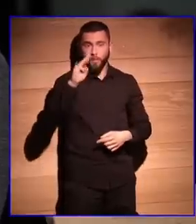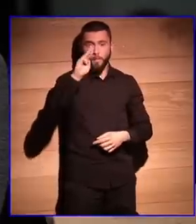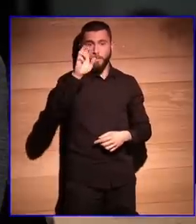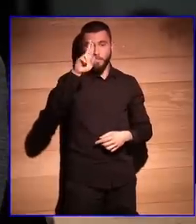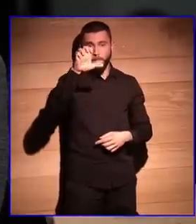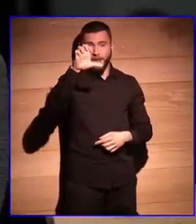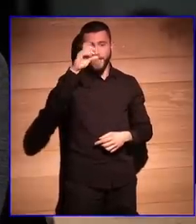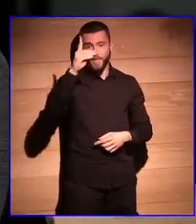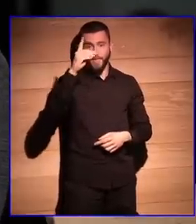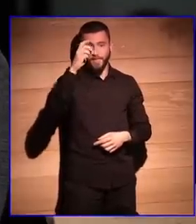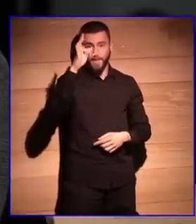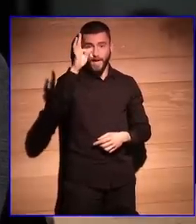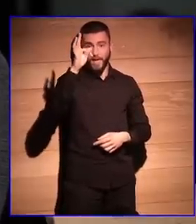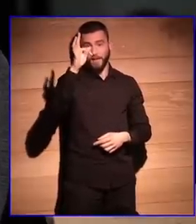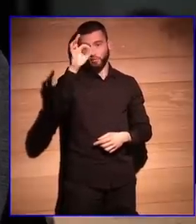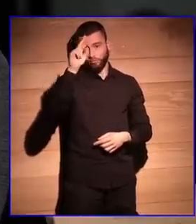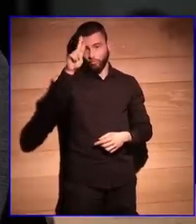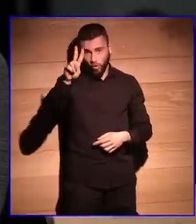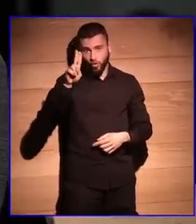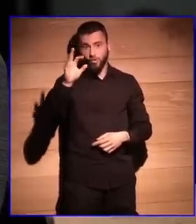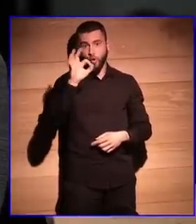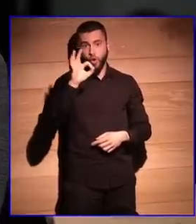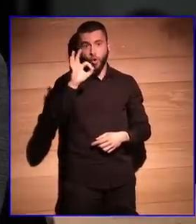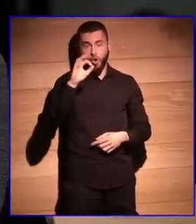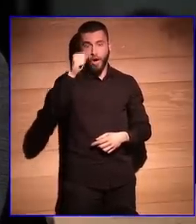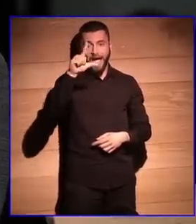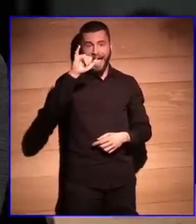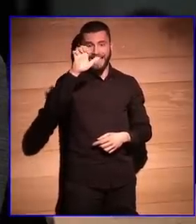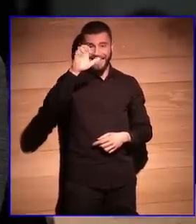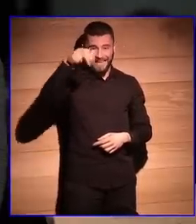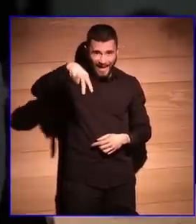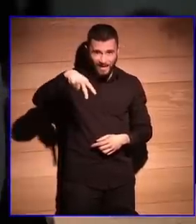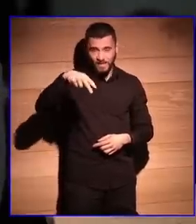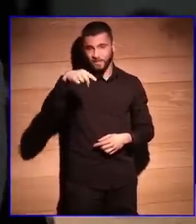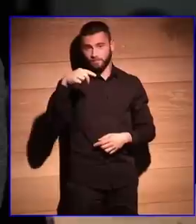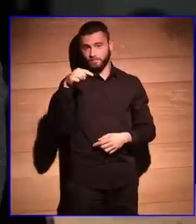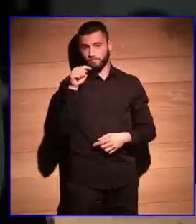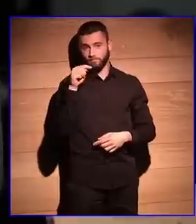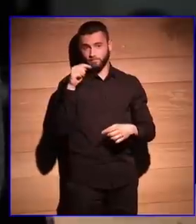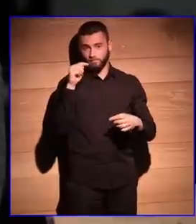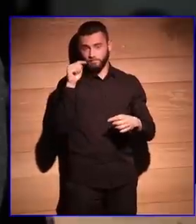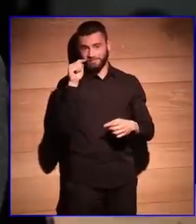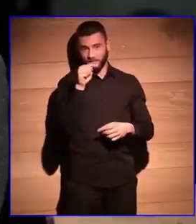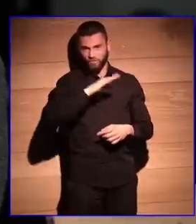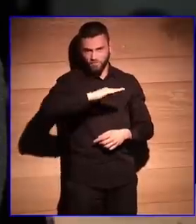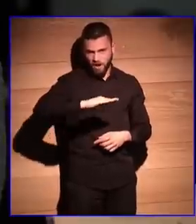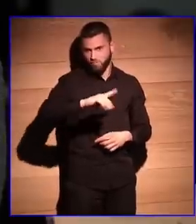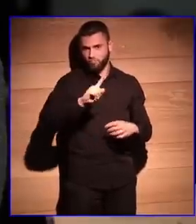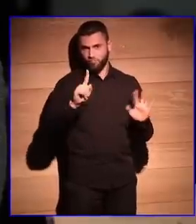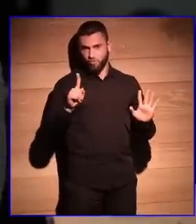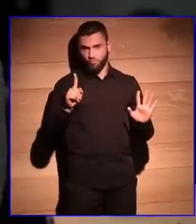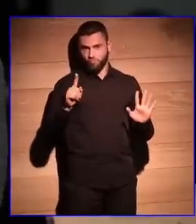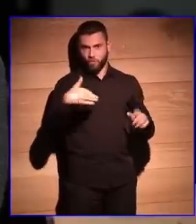Alien. No son en sí malvados. Claro. Tienen una pulsión y tiene una función natural y